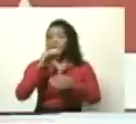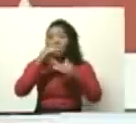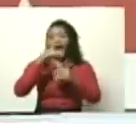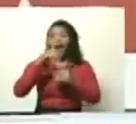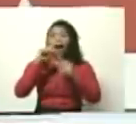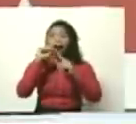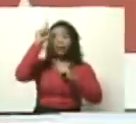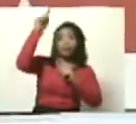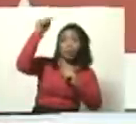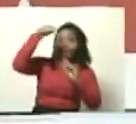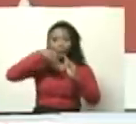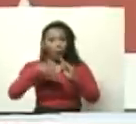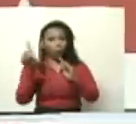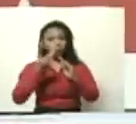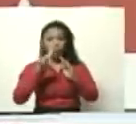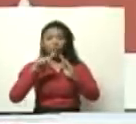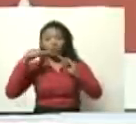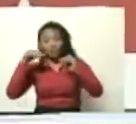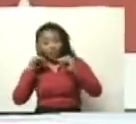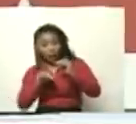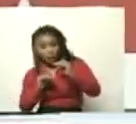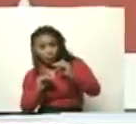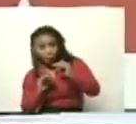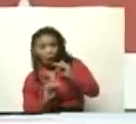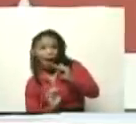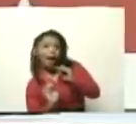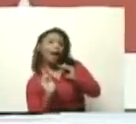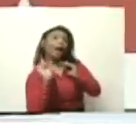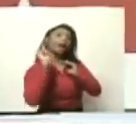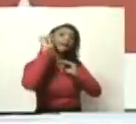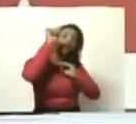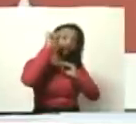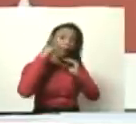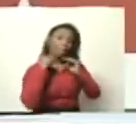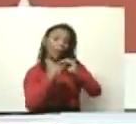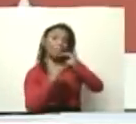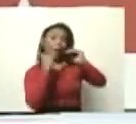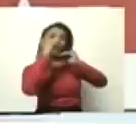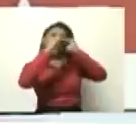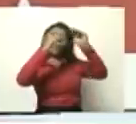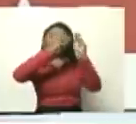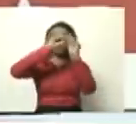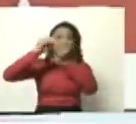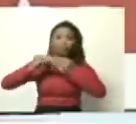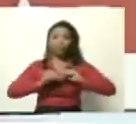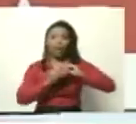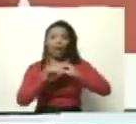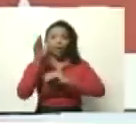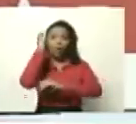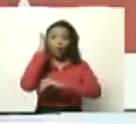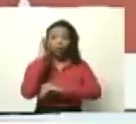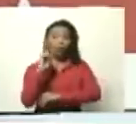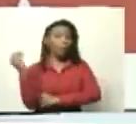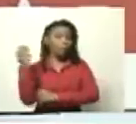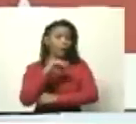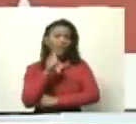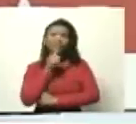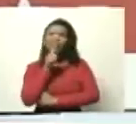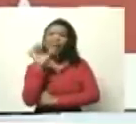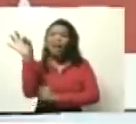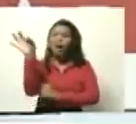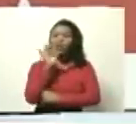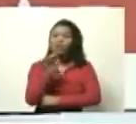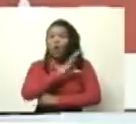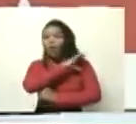abajo hacia arriba. De abajo hacia arriba. Nosotros convocamos al Congreso. El Congreso es la máxima instancia. ¿Quién eligió a